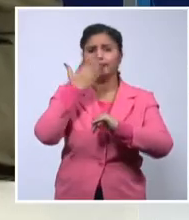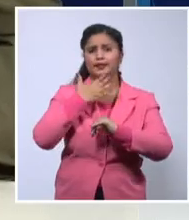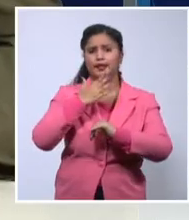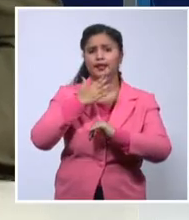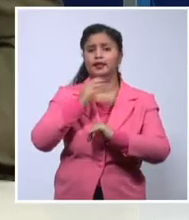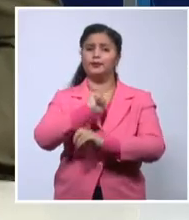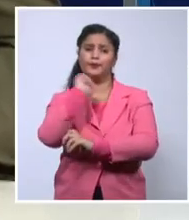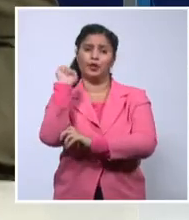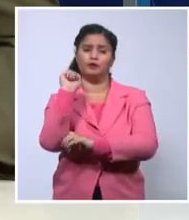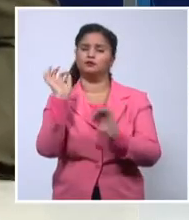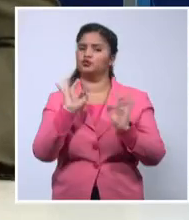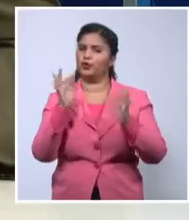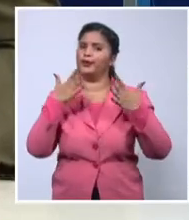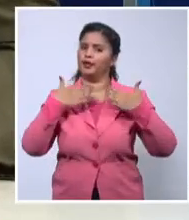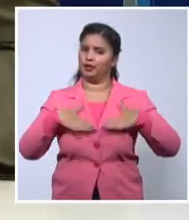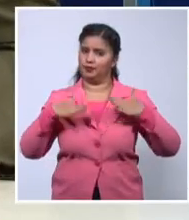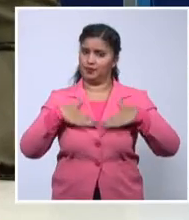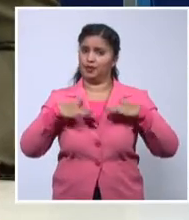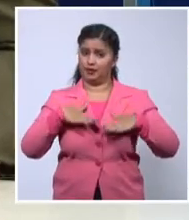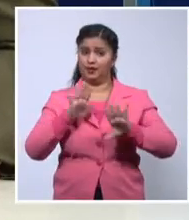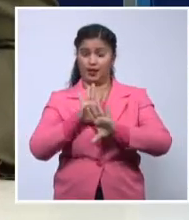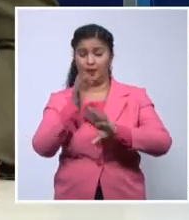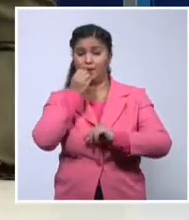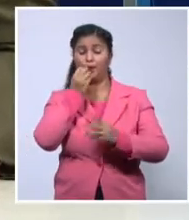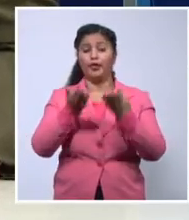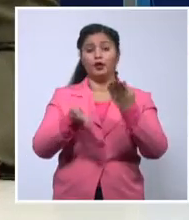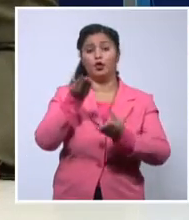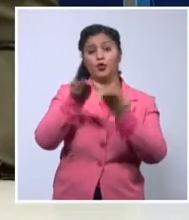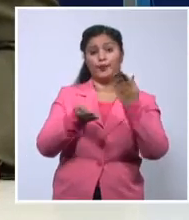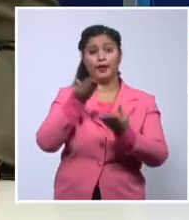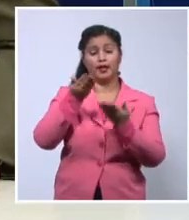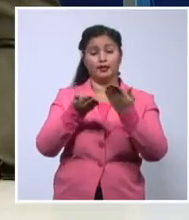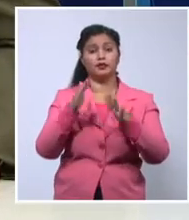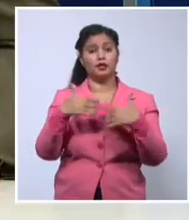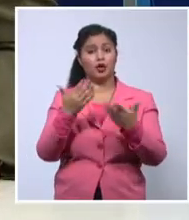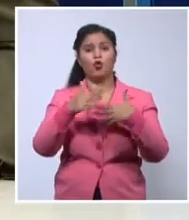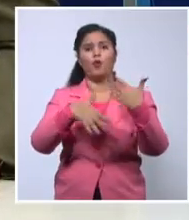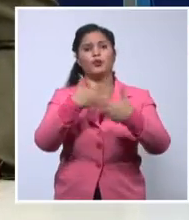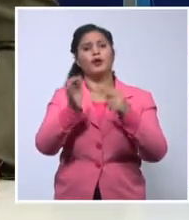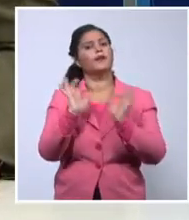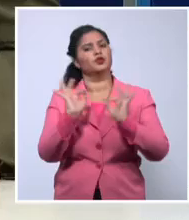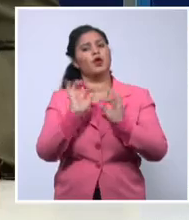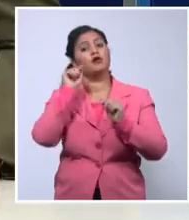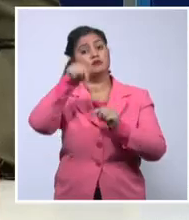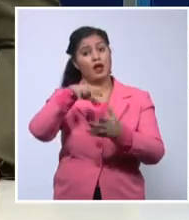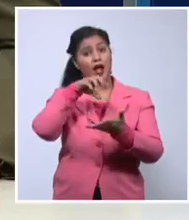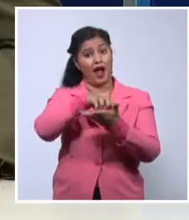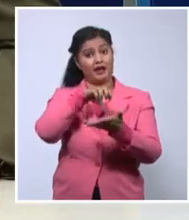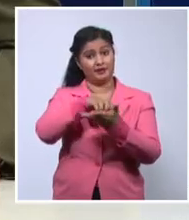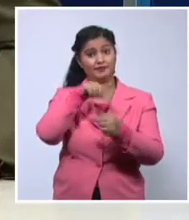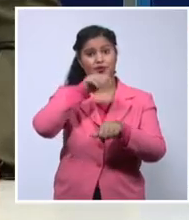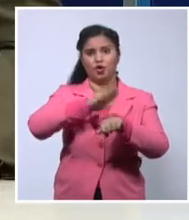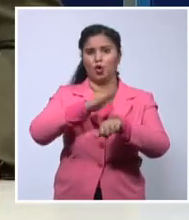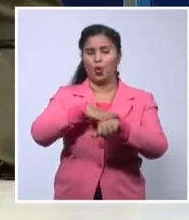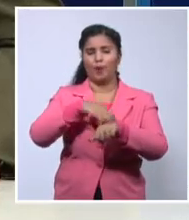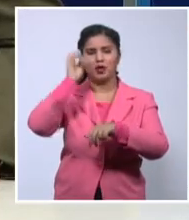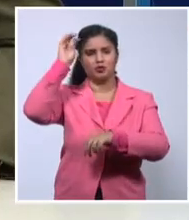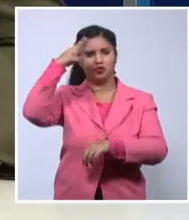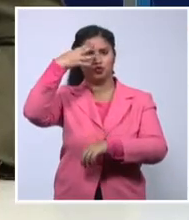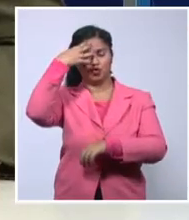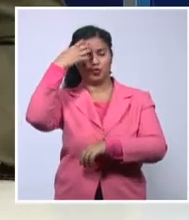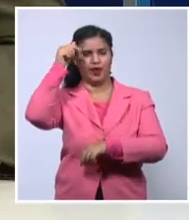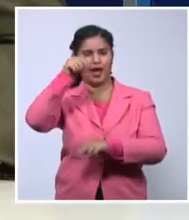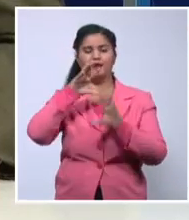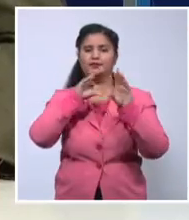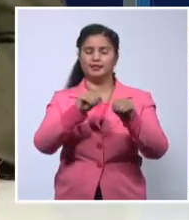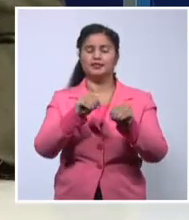a suposiciones que podríamos solamente comparar con esos fantasmas que vive, por cierto, en la cabeza de Donald Trump sobre el supuesto fraude que solo